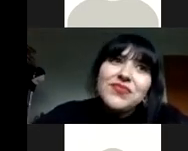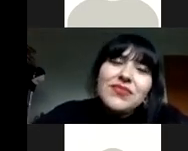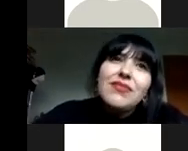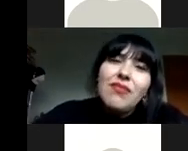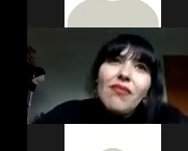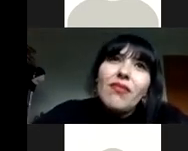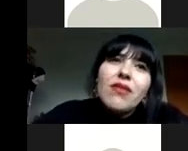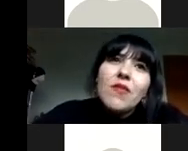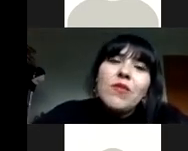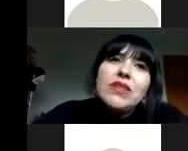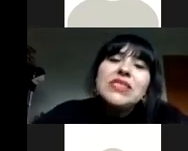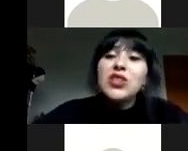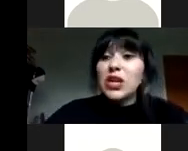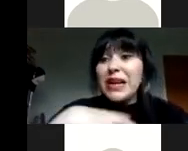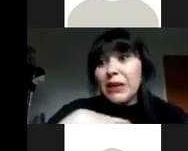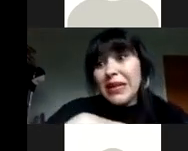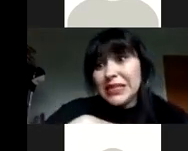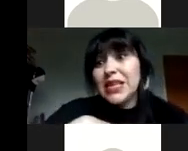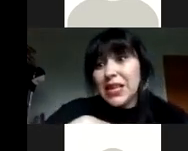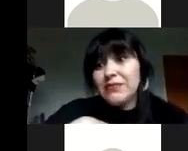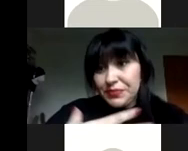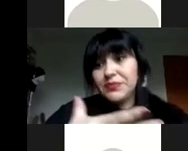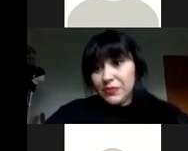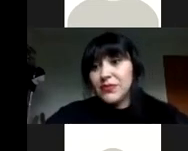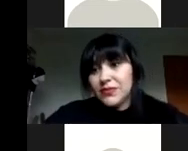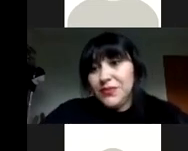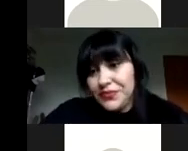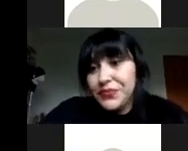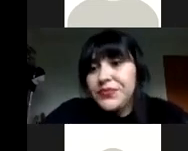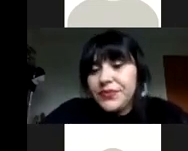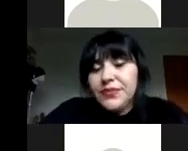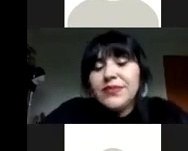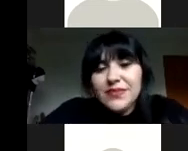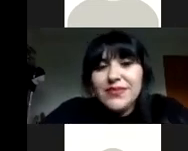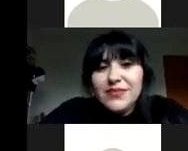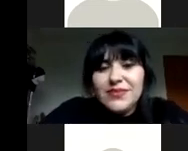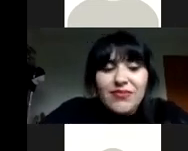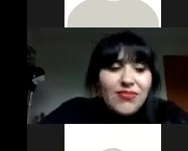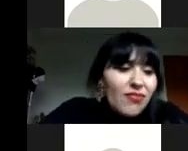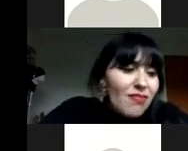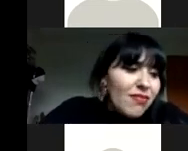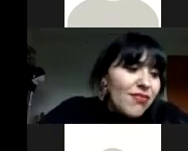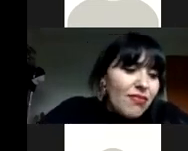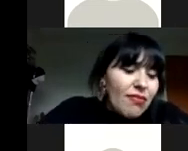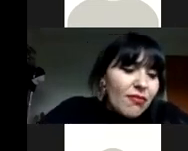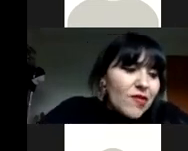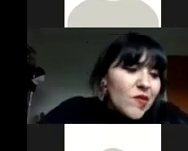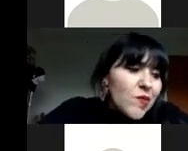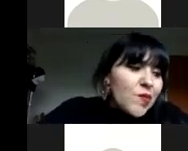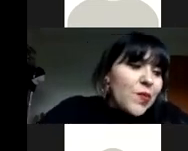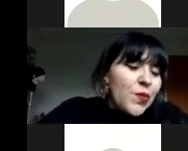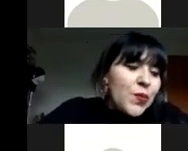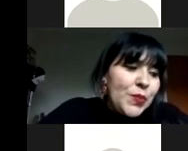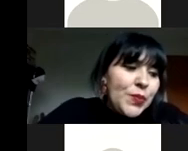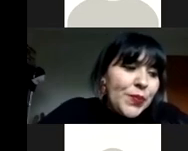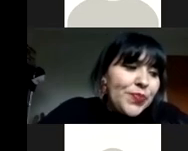nerviosa y aumenté... Siento que me calma la ansiedad. Exactamente, o en vez de tomar ahora una copita de vino solo los